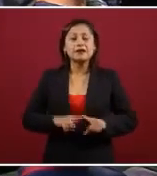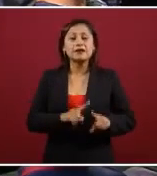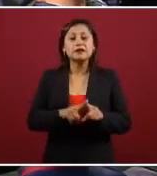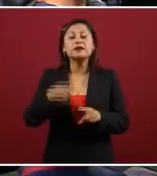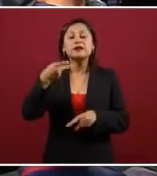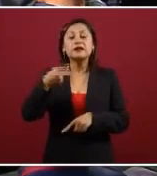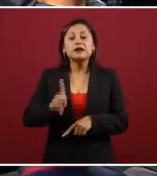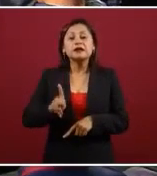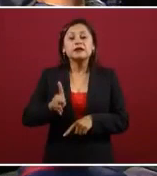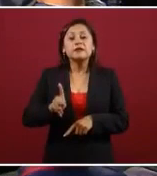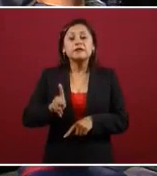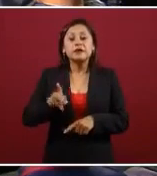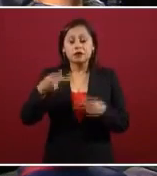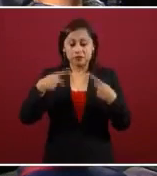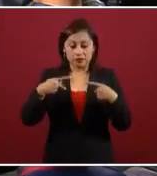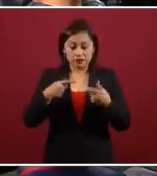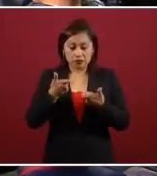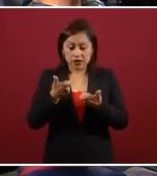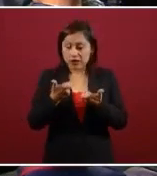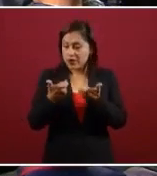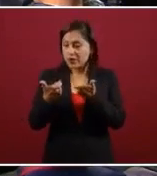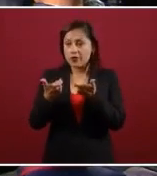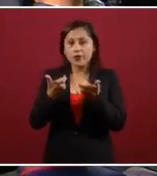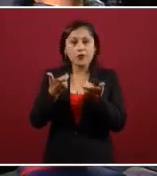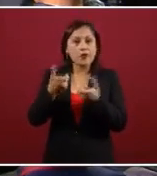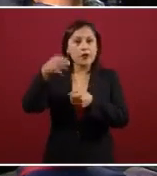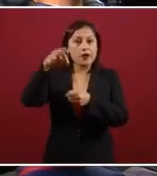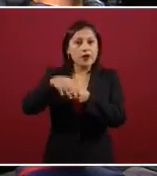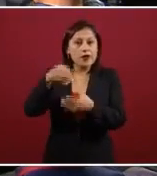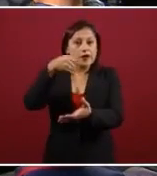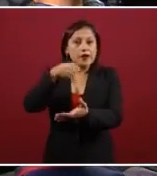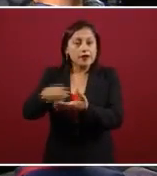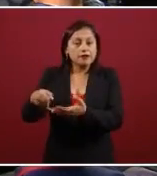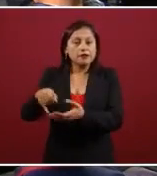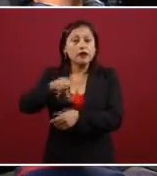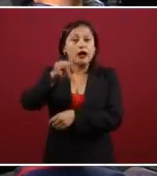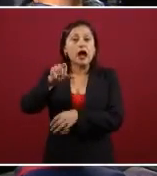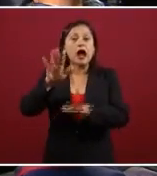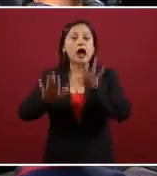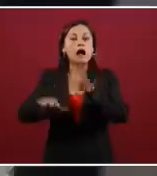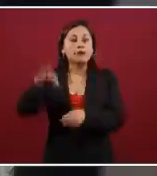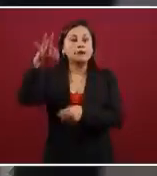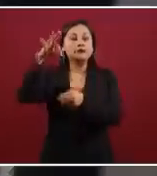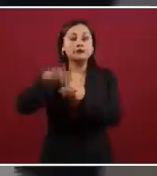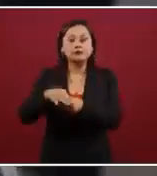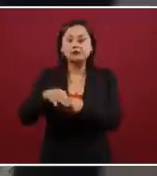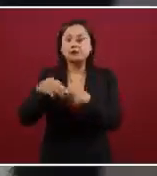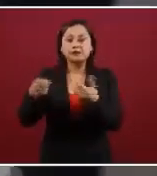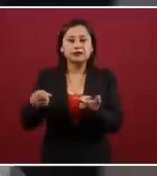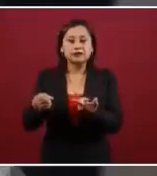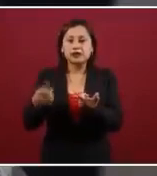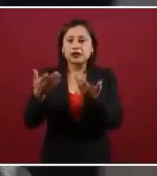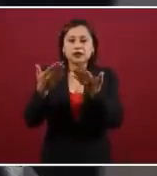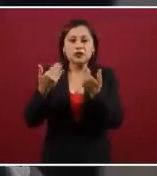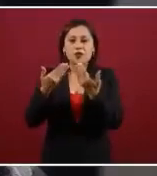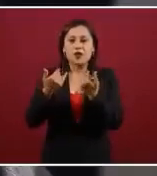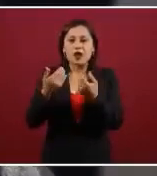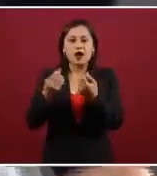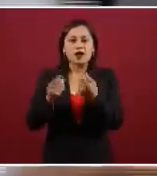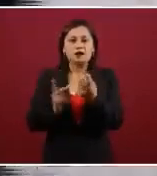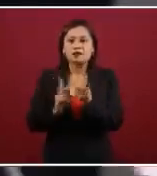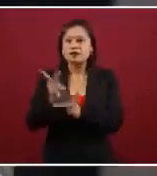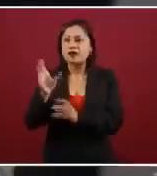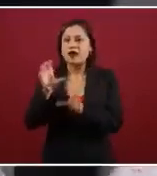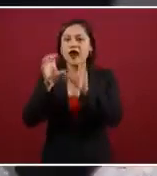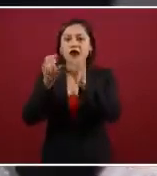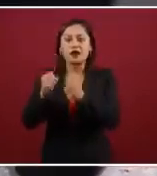la gente no tiene para sembrar. Y cuando siembra, se le echa a perder la cosecha. No hay precio en el frijol ni en el maíz,